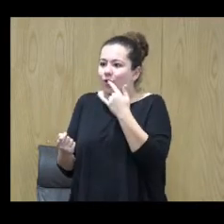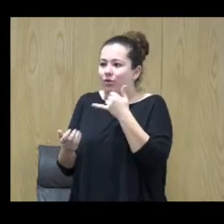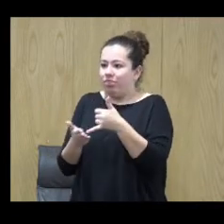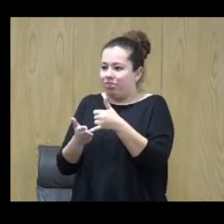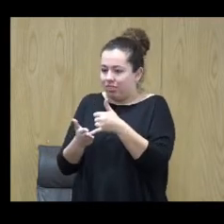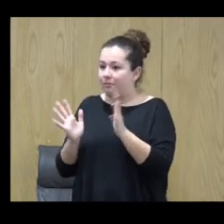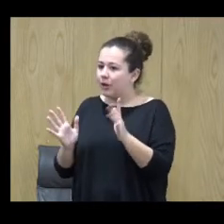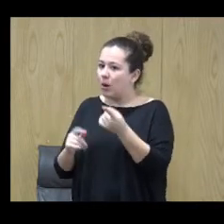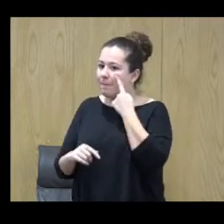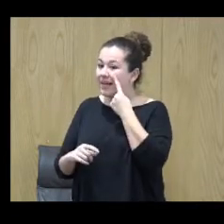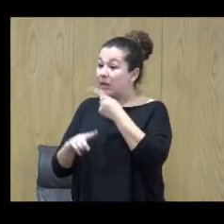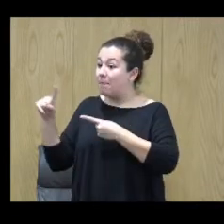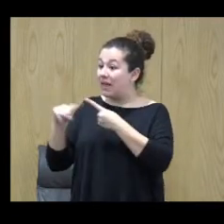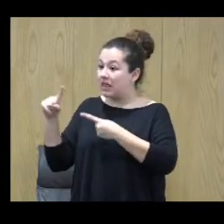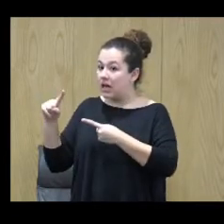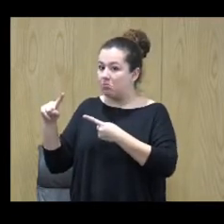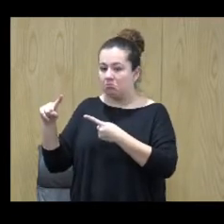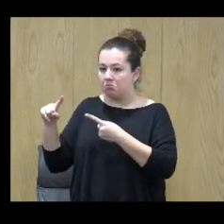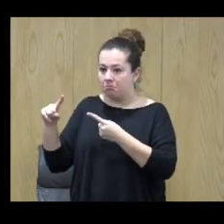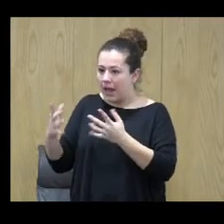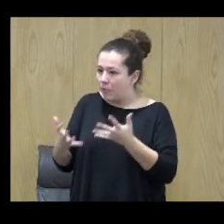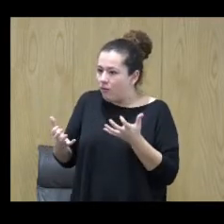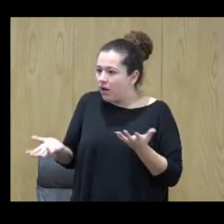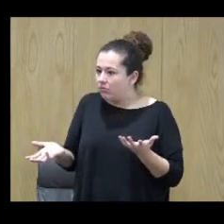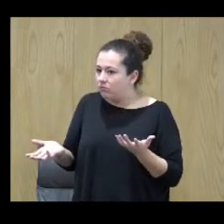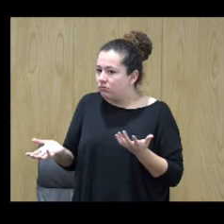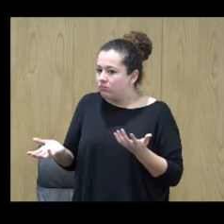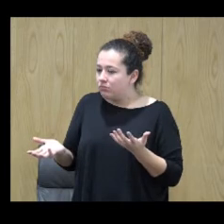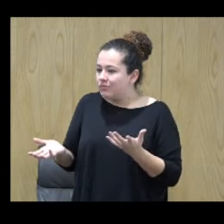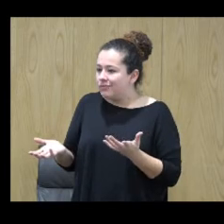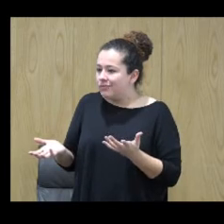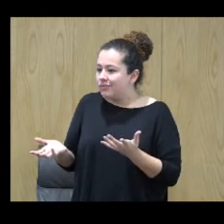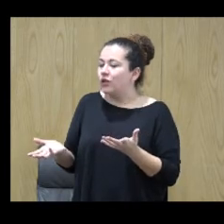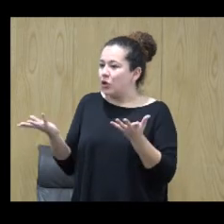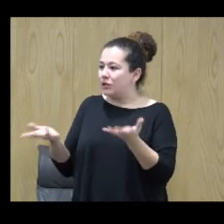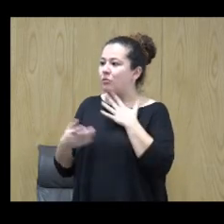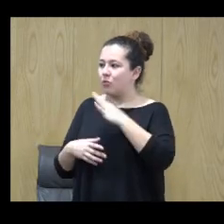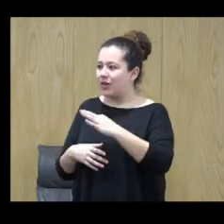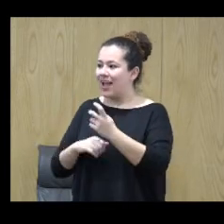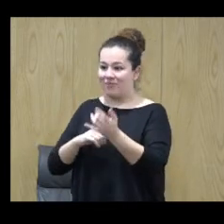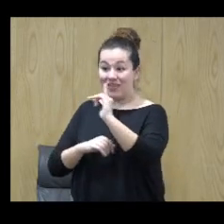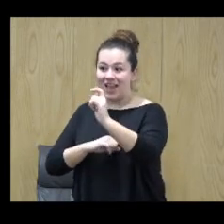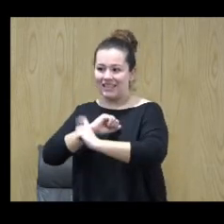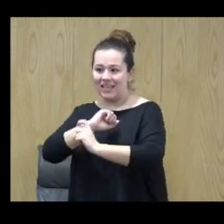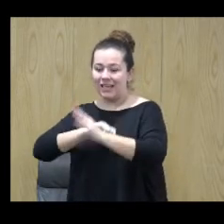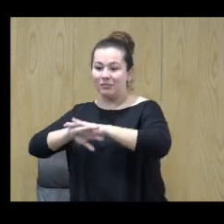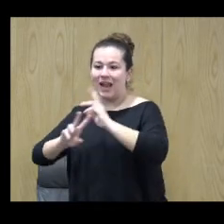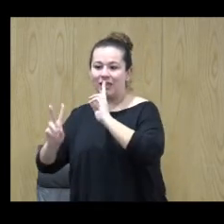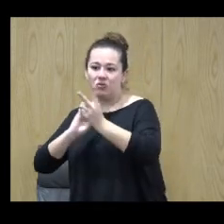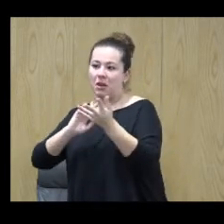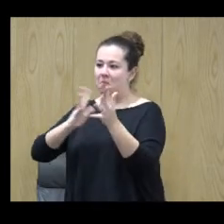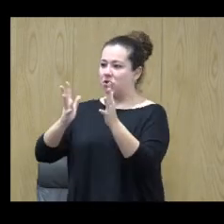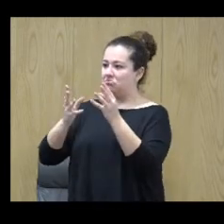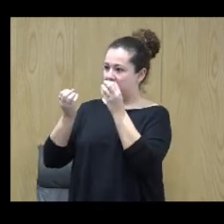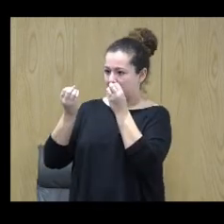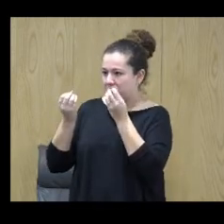que la media básicamente aprueba. Es decir, que realmente ponen de su parte estrategias para responder más o menos bien